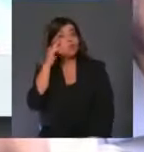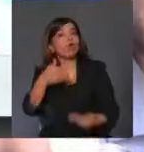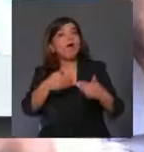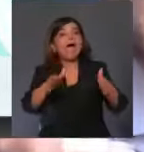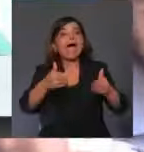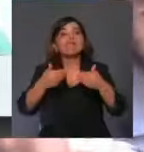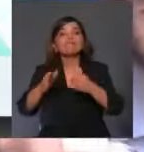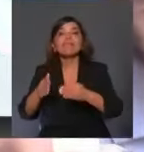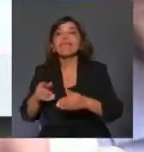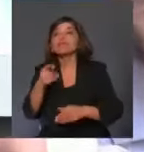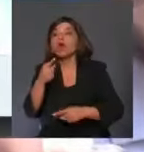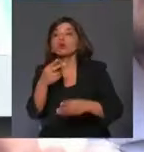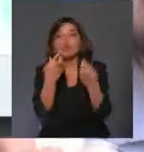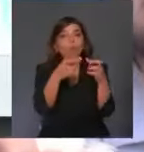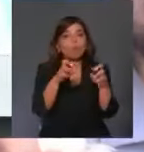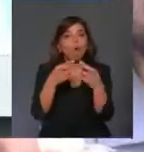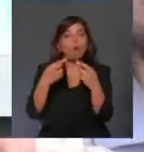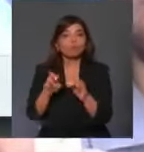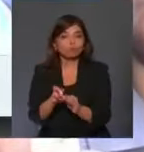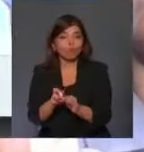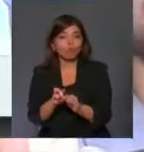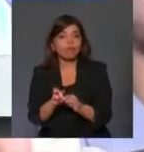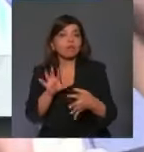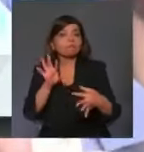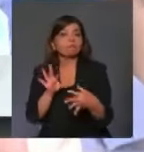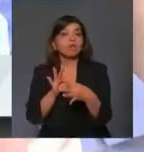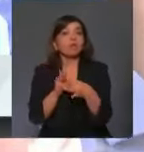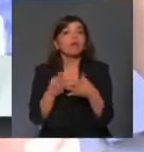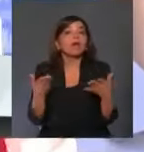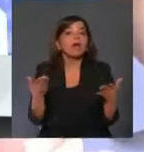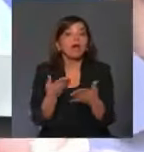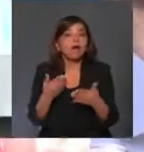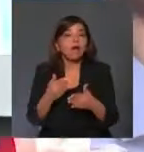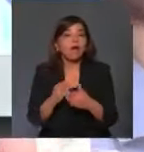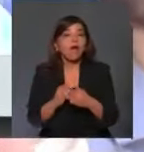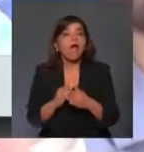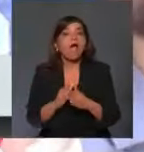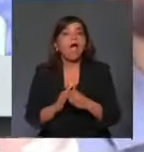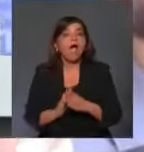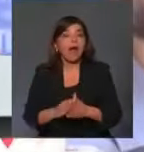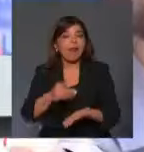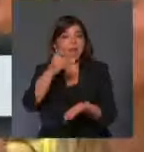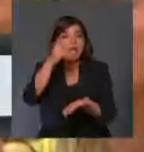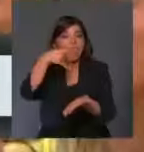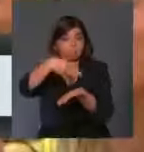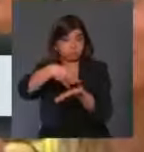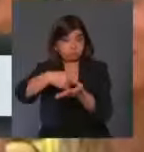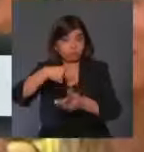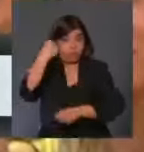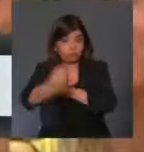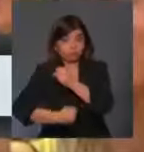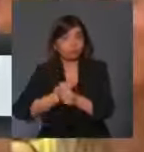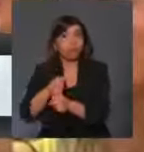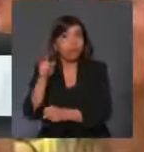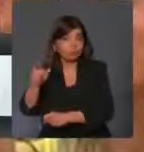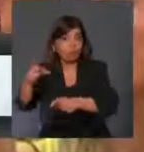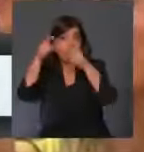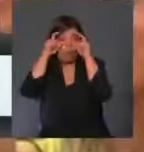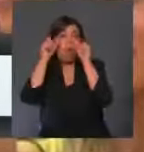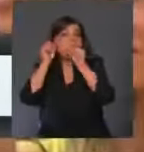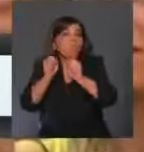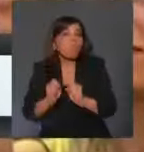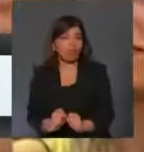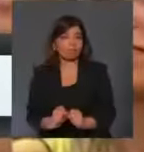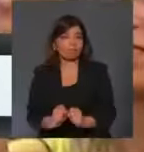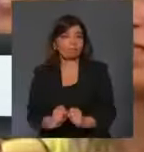que se abren, sin duda están vinculadas a las elecciones parlamentarias que tenemos el próximo año. Para el Partido Republicano, los resultados